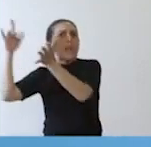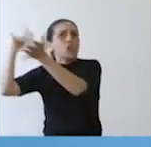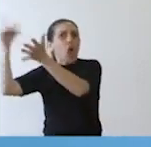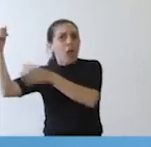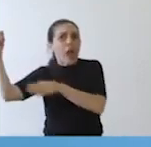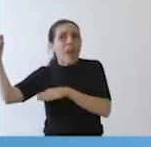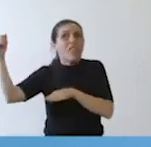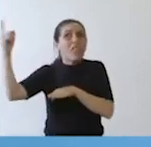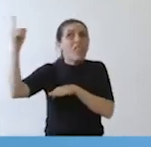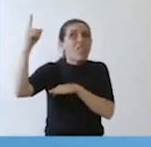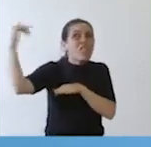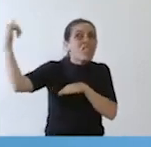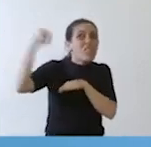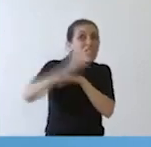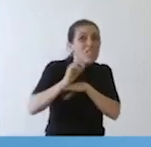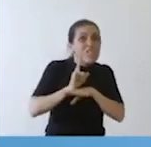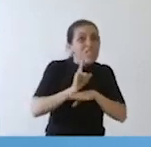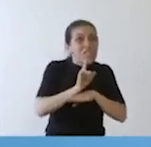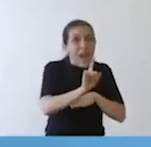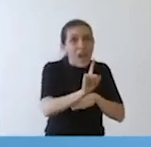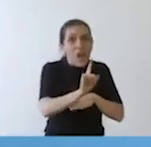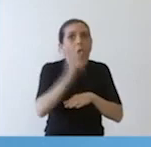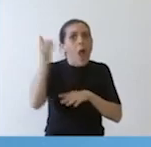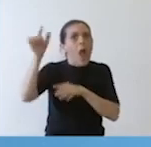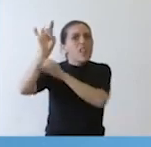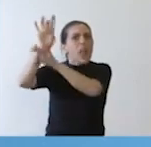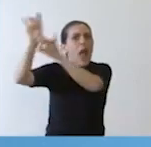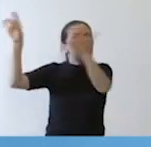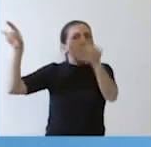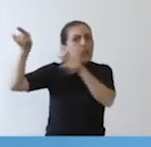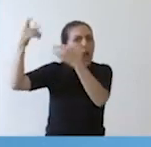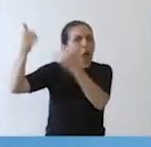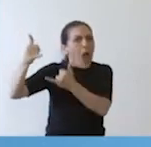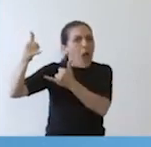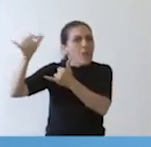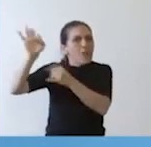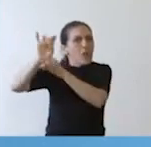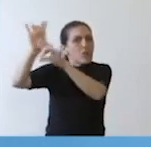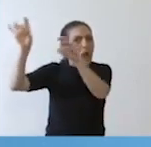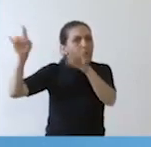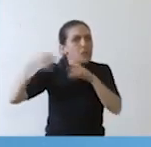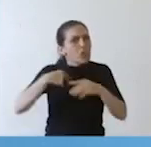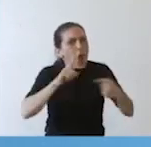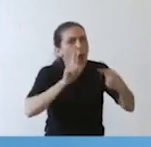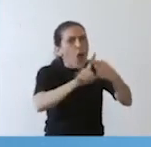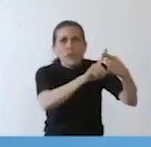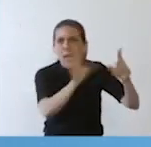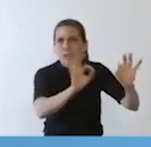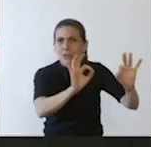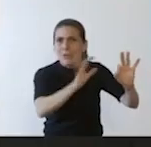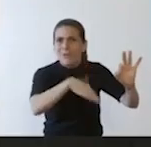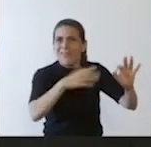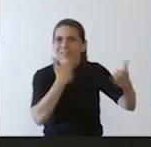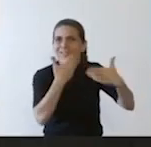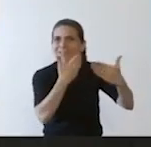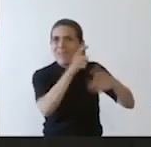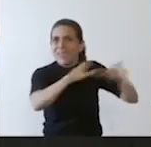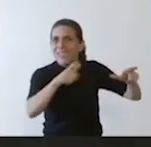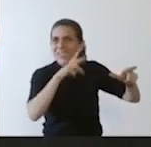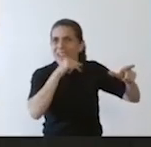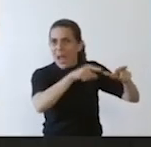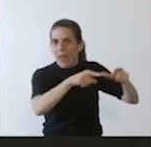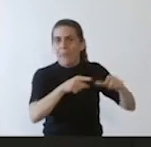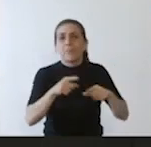de países donde hay una transmisión intensa, que es lo que está ocurriendo en este momento en Europa. Yo quisiera agregar a